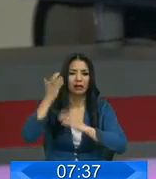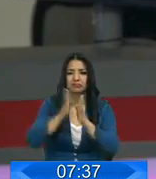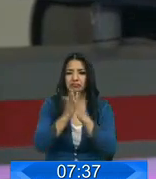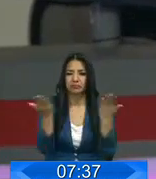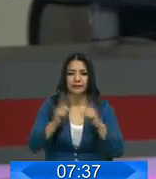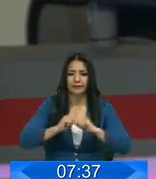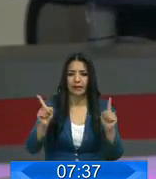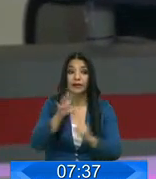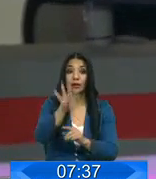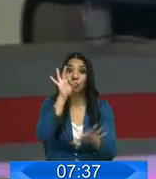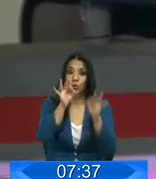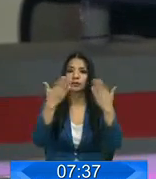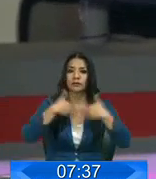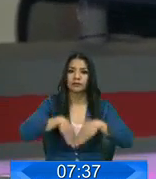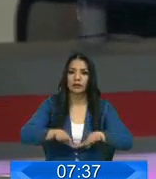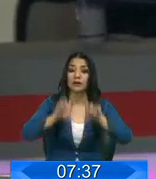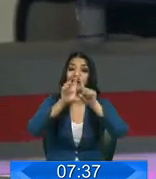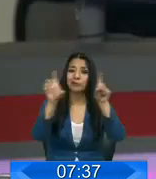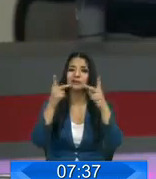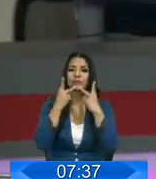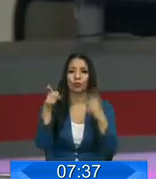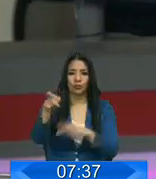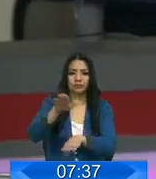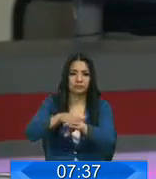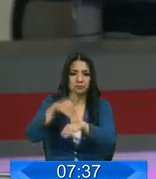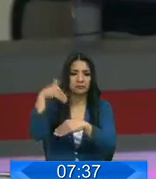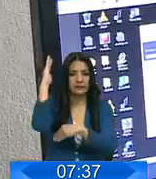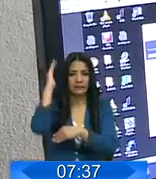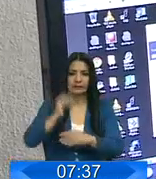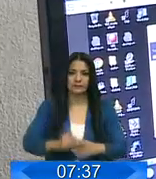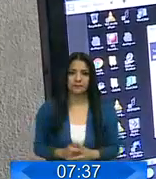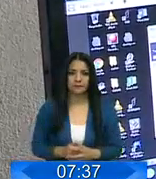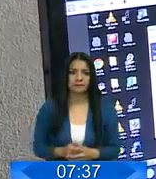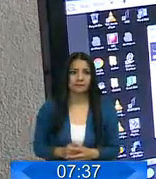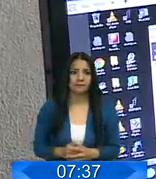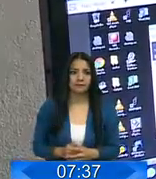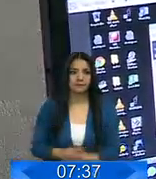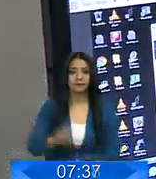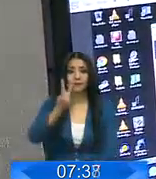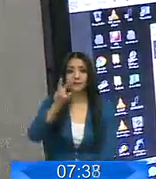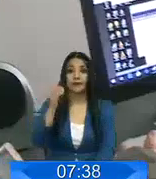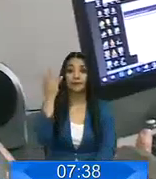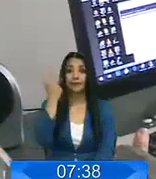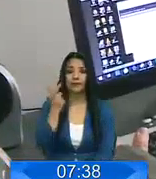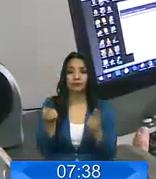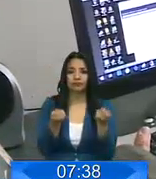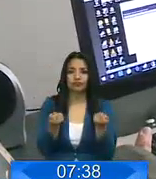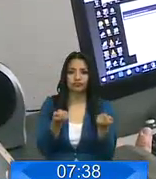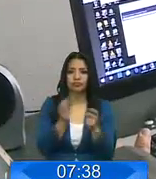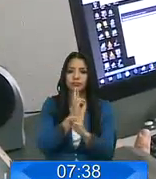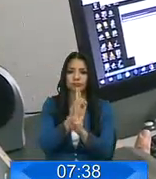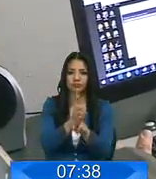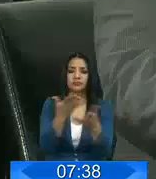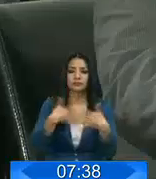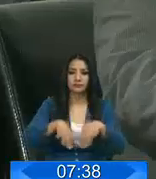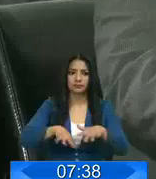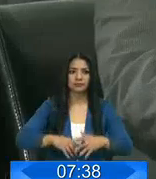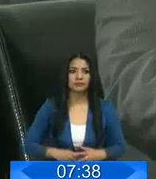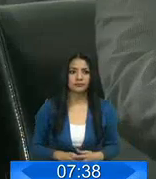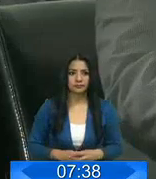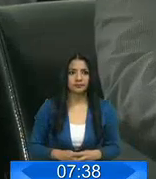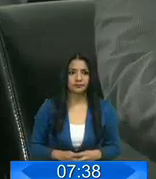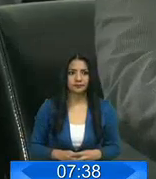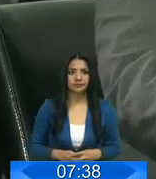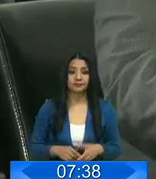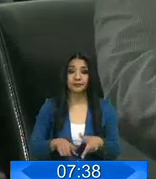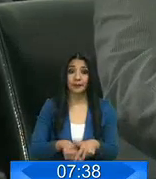parte correspondería a empresas públicas. 20 días de monitoreo y los primeros resultados salen a la luz. Desde el inicio